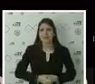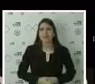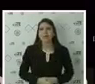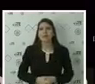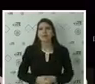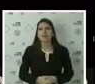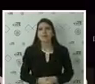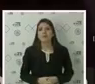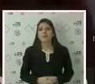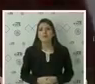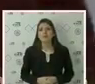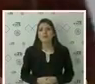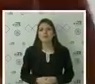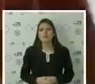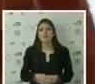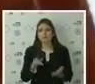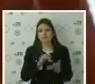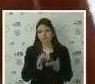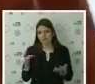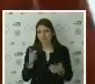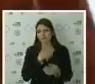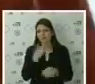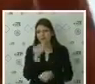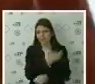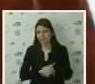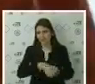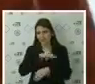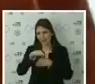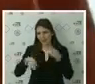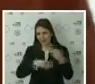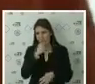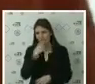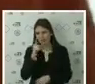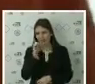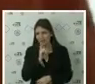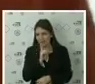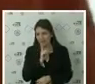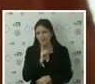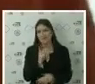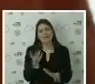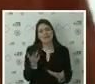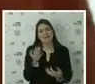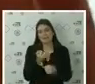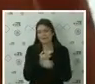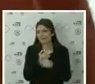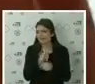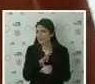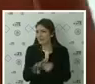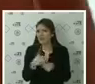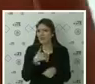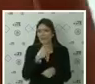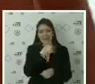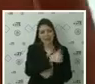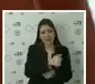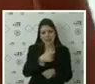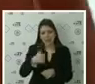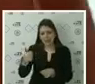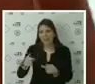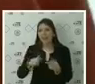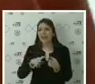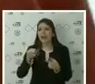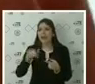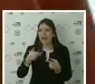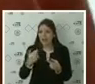René. Buenas tardes a todas y a todos. Imposible no hacer una mención individualizada, si me lo permiten. Angélica,